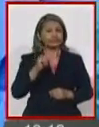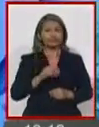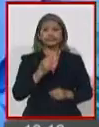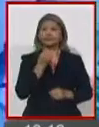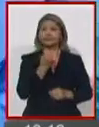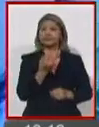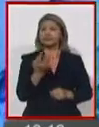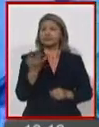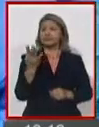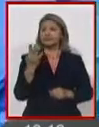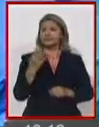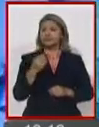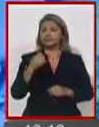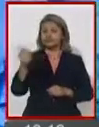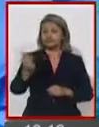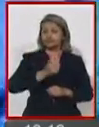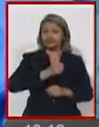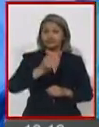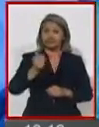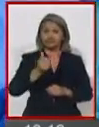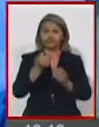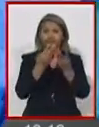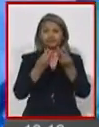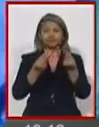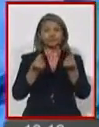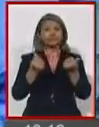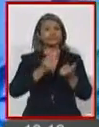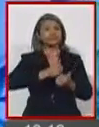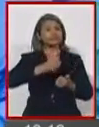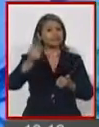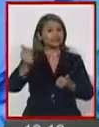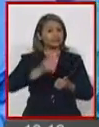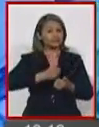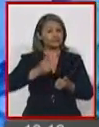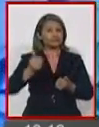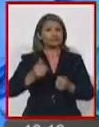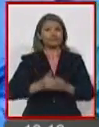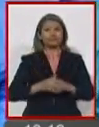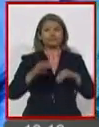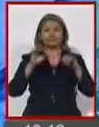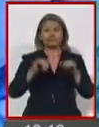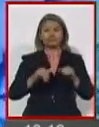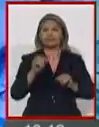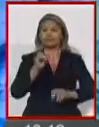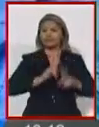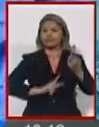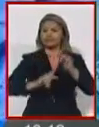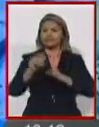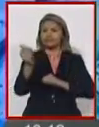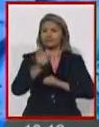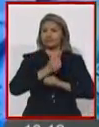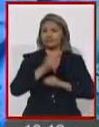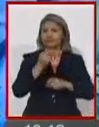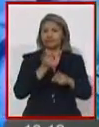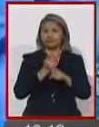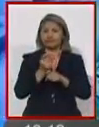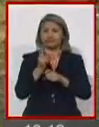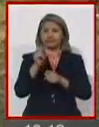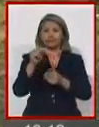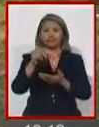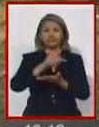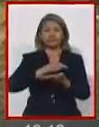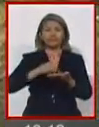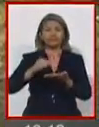salir. Hay zaras. Vienen ambulantes, vienen, se pierden, se van, otra vuelta vienen, se pierden. No, la gente casi camina. ¿Para no perjudicar allá en la